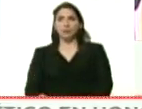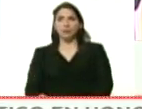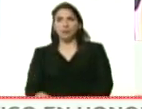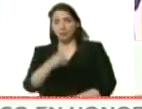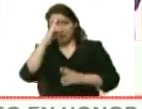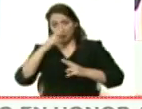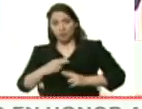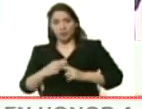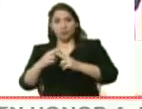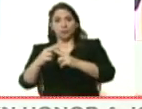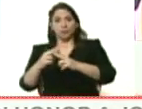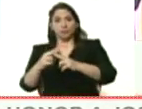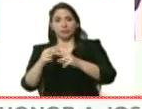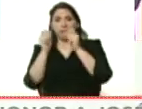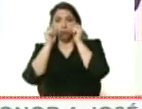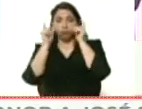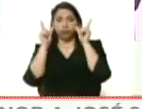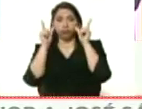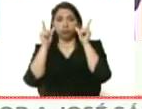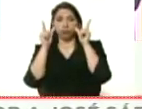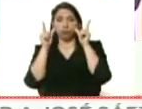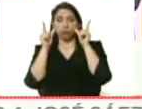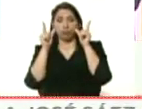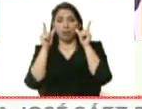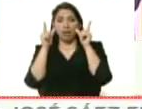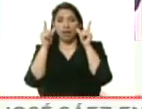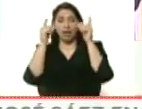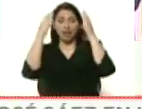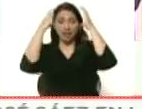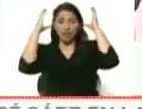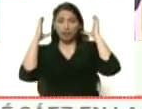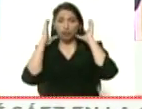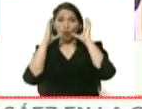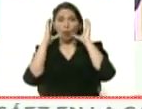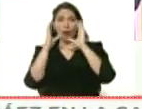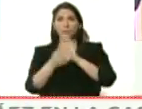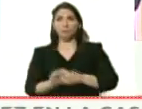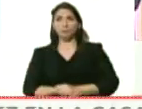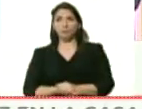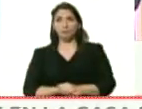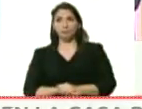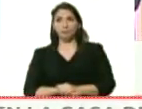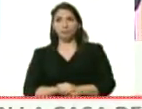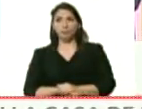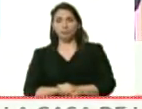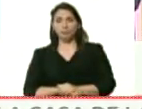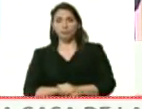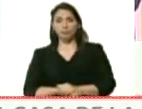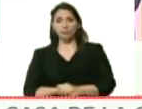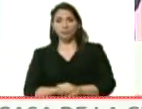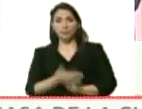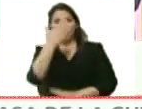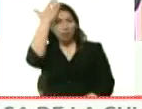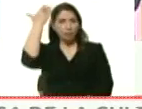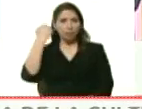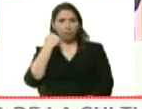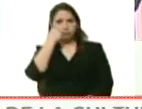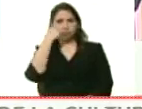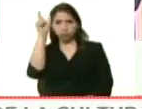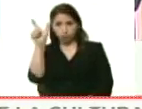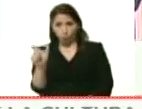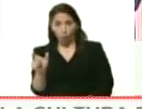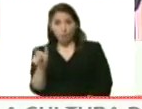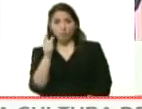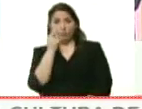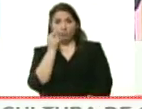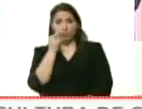a su descubridor Cristóbal Colón. El precursor, generalísimo Francisco de Miranda, el